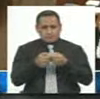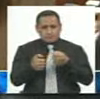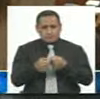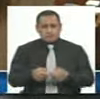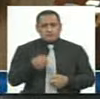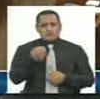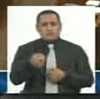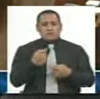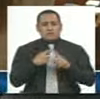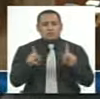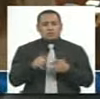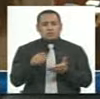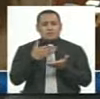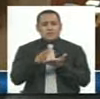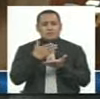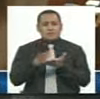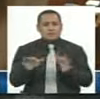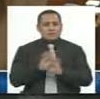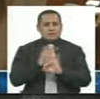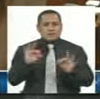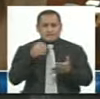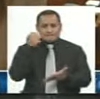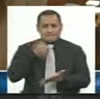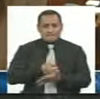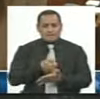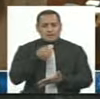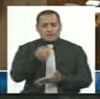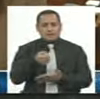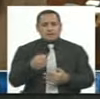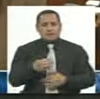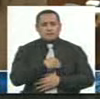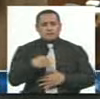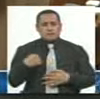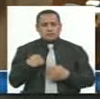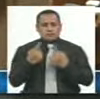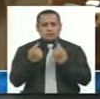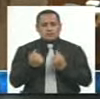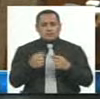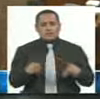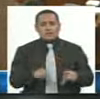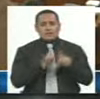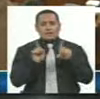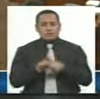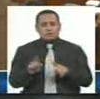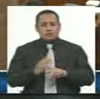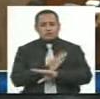efectivo, pero no va a ser en cuotas ni en partes. Eso es lo que ha aclarado el ministro de Economía. De otro lado, Nicolás, aquí